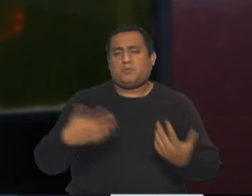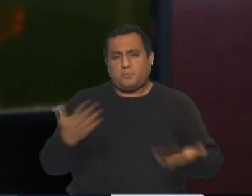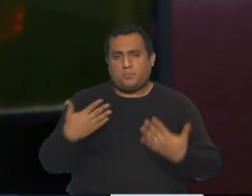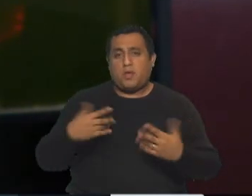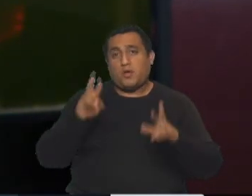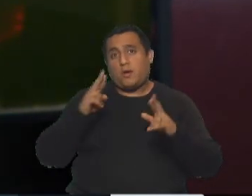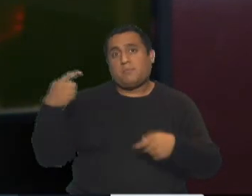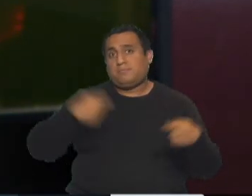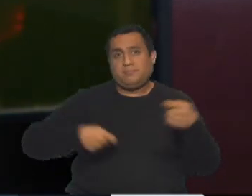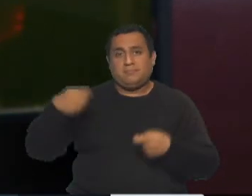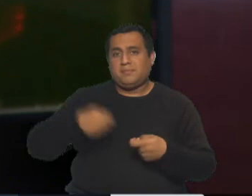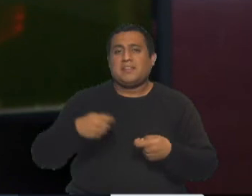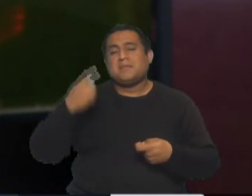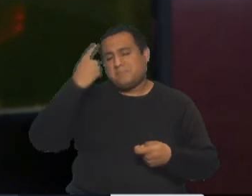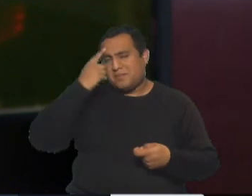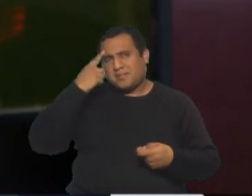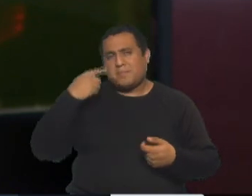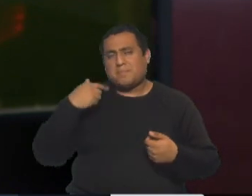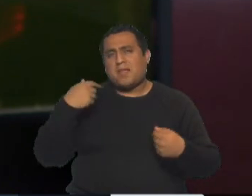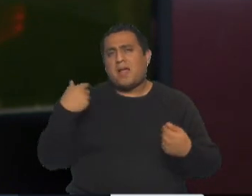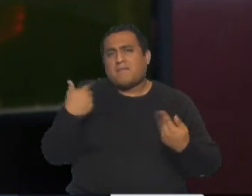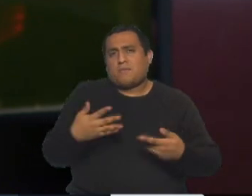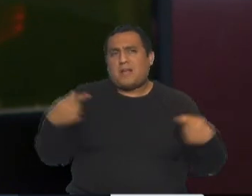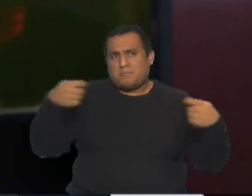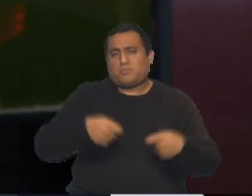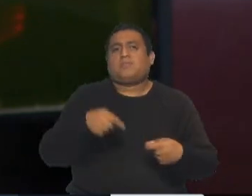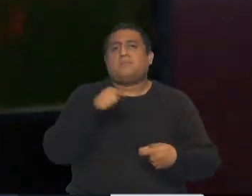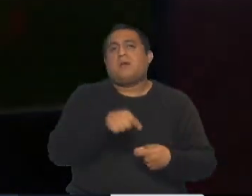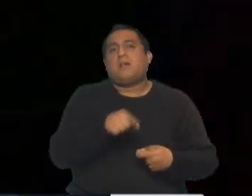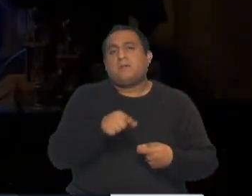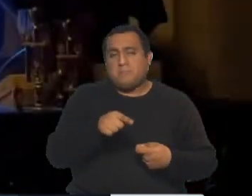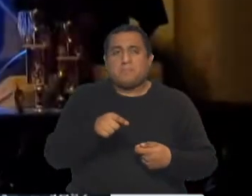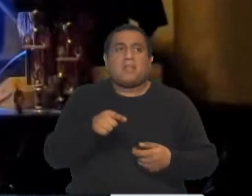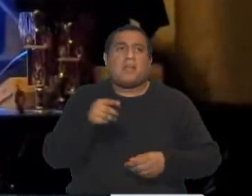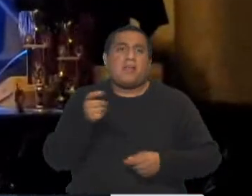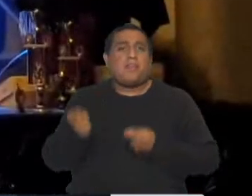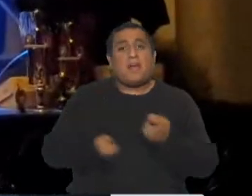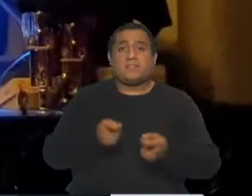y bueno, y a seguir apostando a la danza y al arte, que es lo que nos va a salvar.